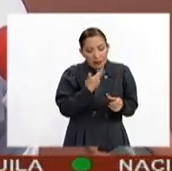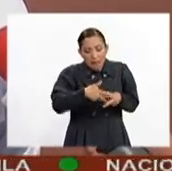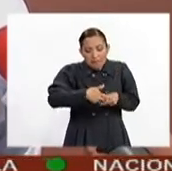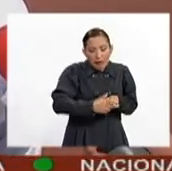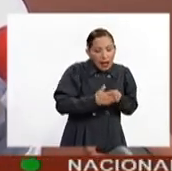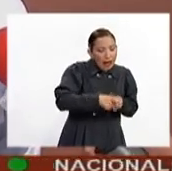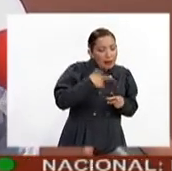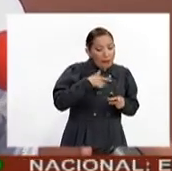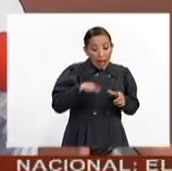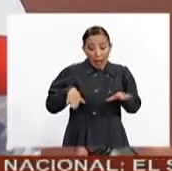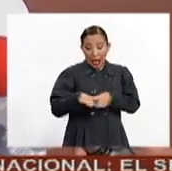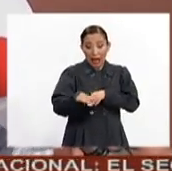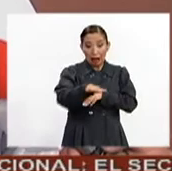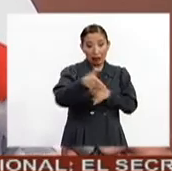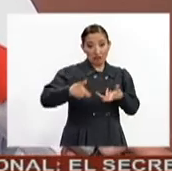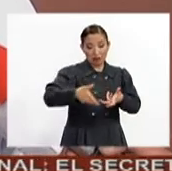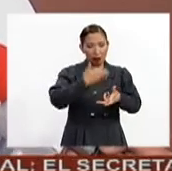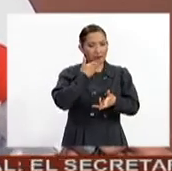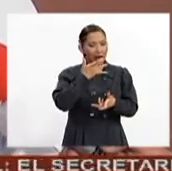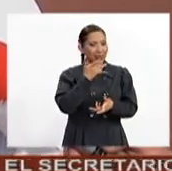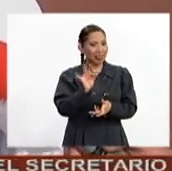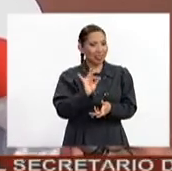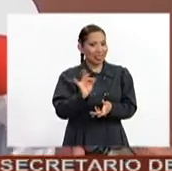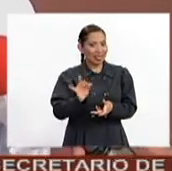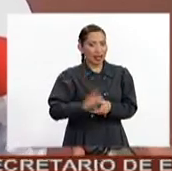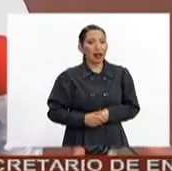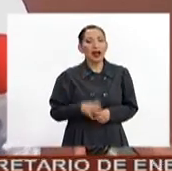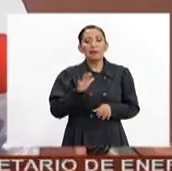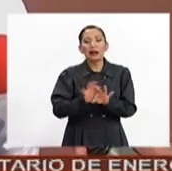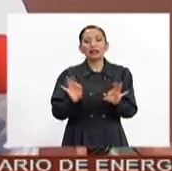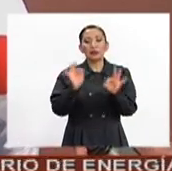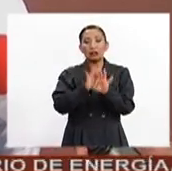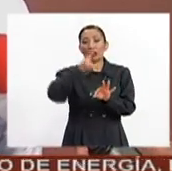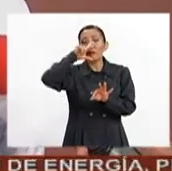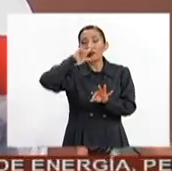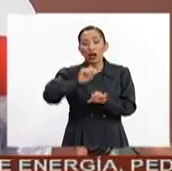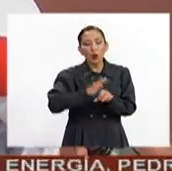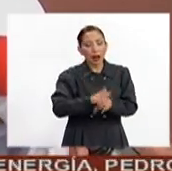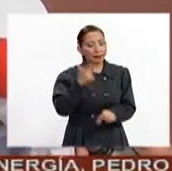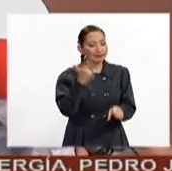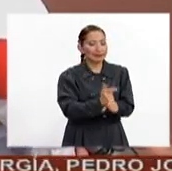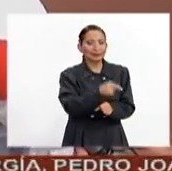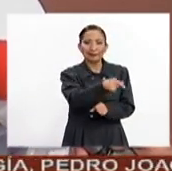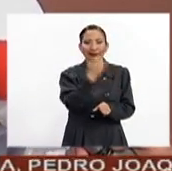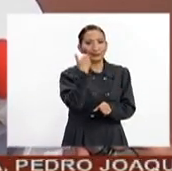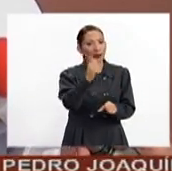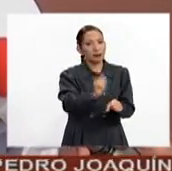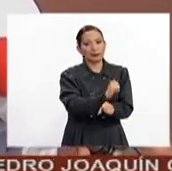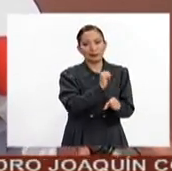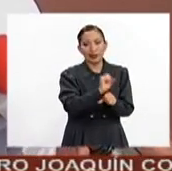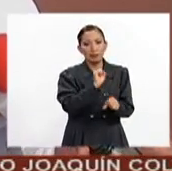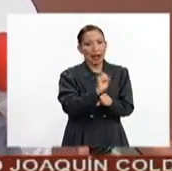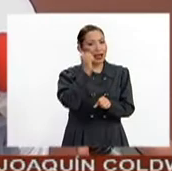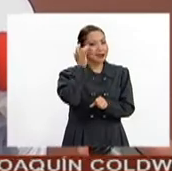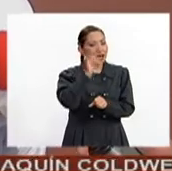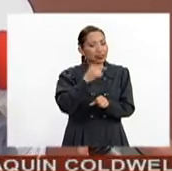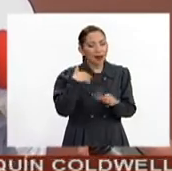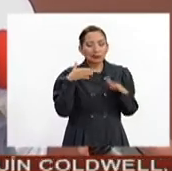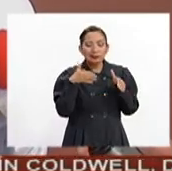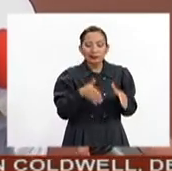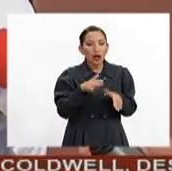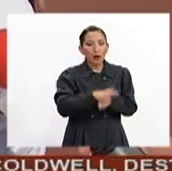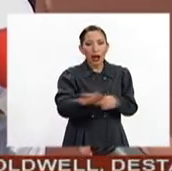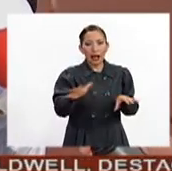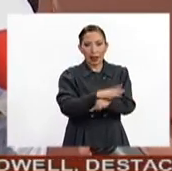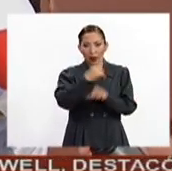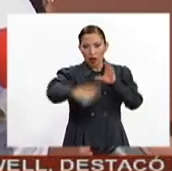para que, bueno, pues en carretera sea mucho más fácil su tránsito, ¿no? Las principales fallas que detectamos, sobre todo en este periodo de Semana Santa, están enfocadas